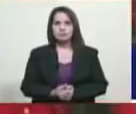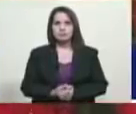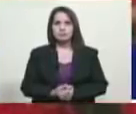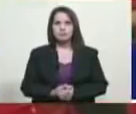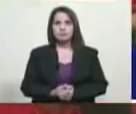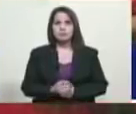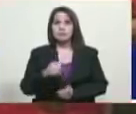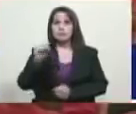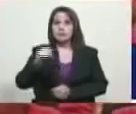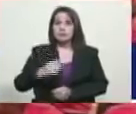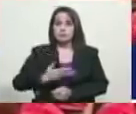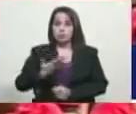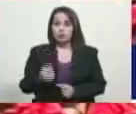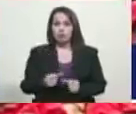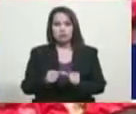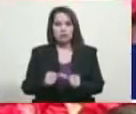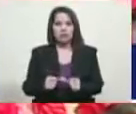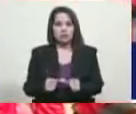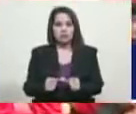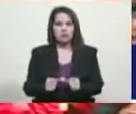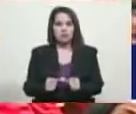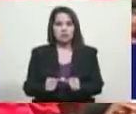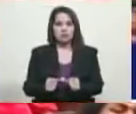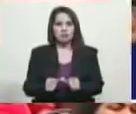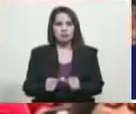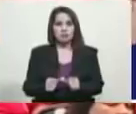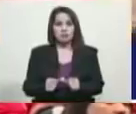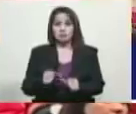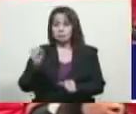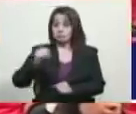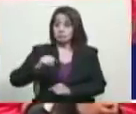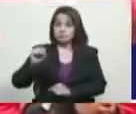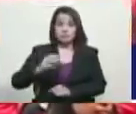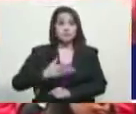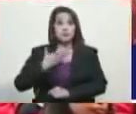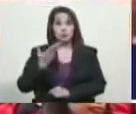Yo sí puedo seguir. Claro que se puede.